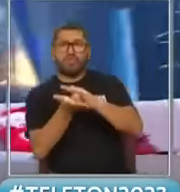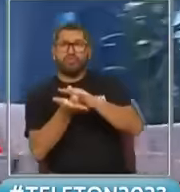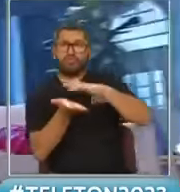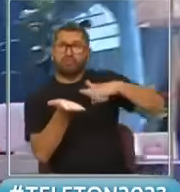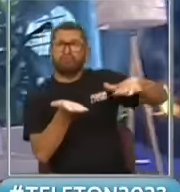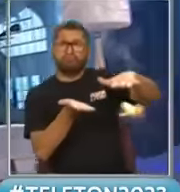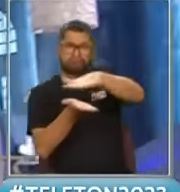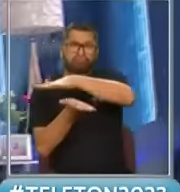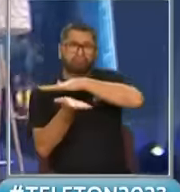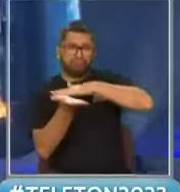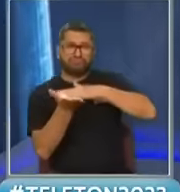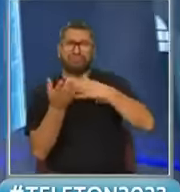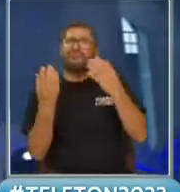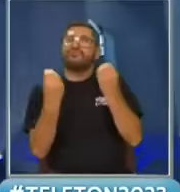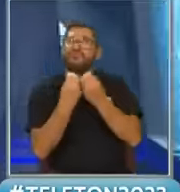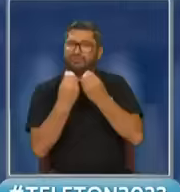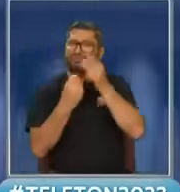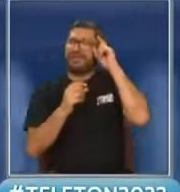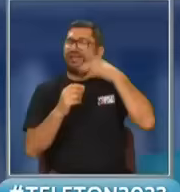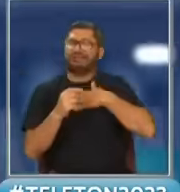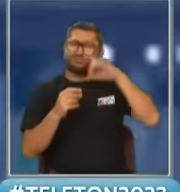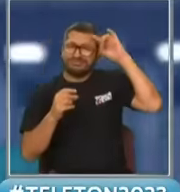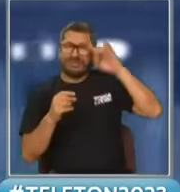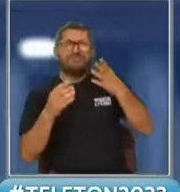Muchos quieren saber lo del aeropuerto.